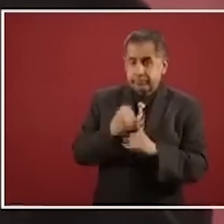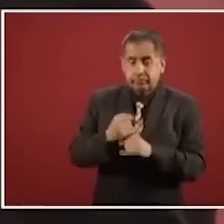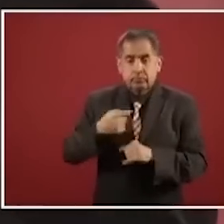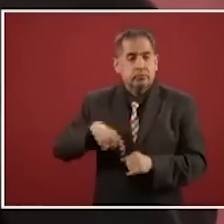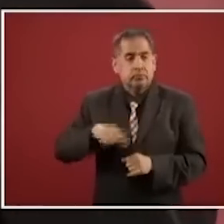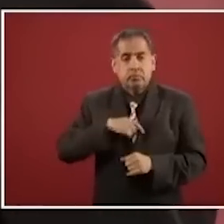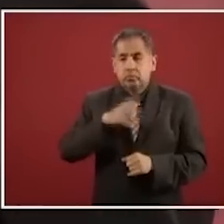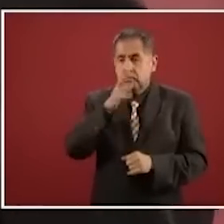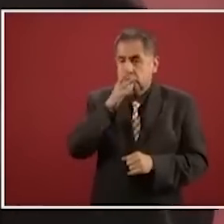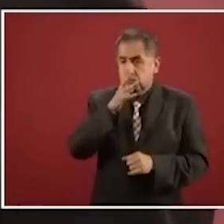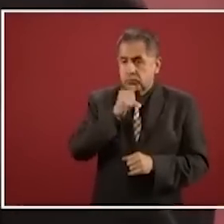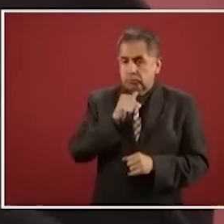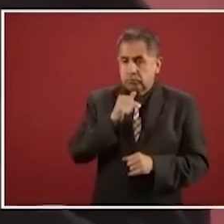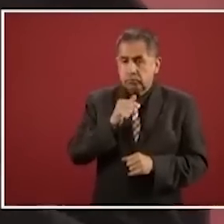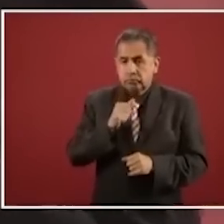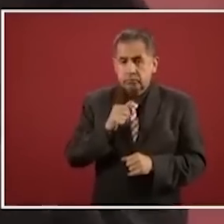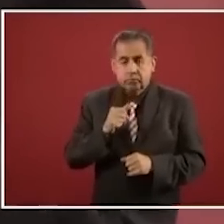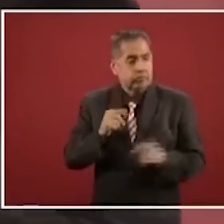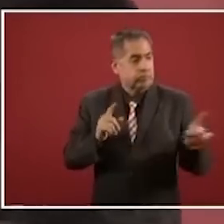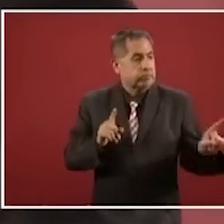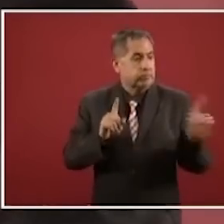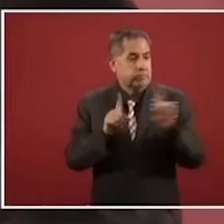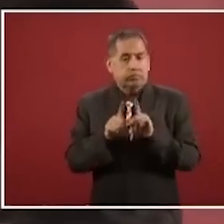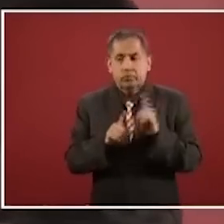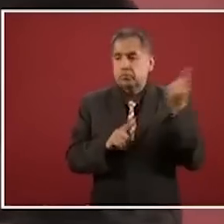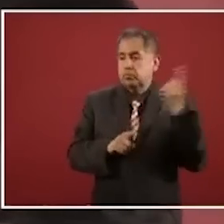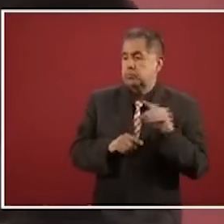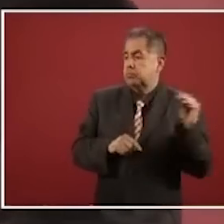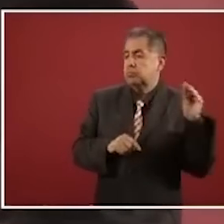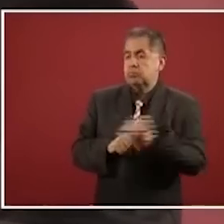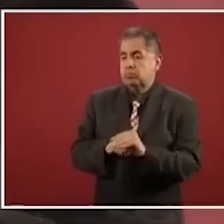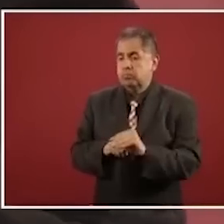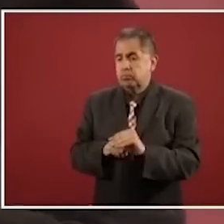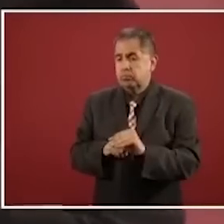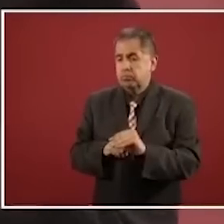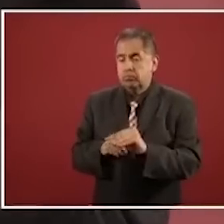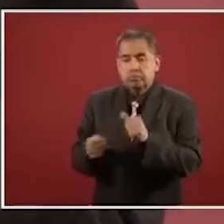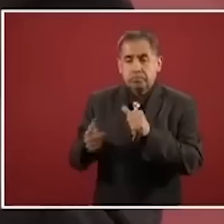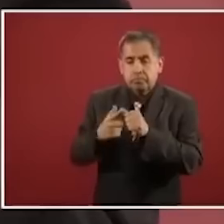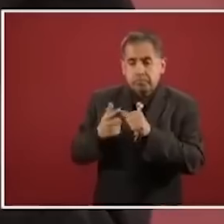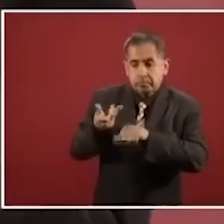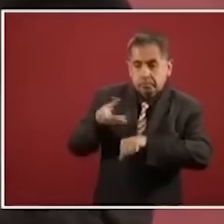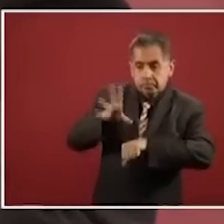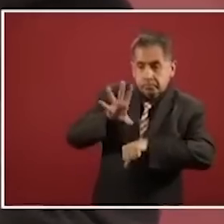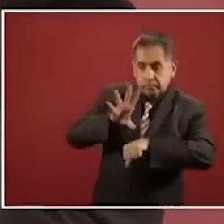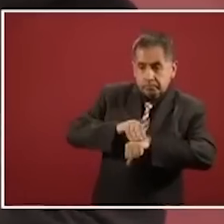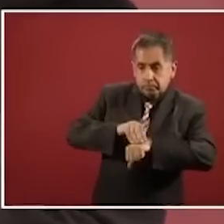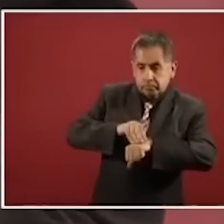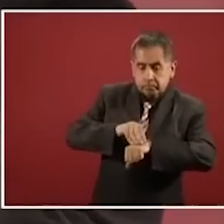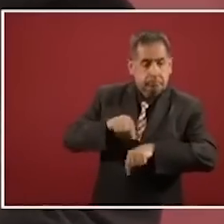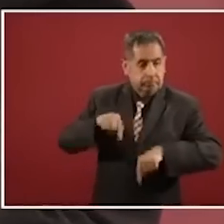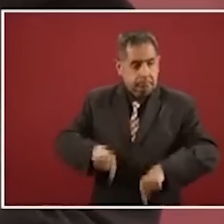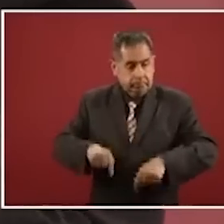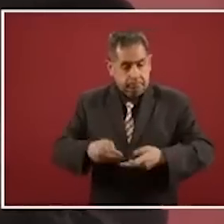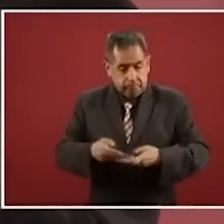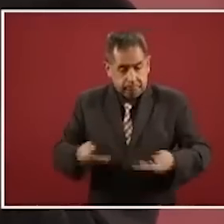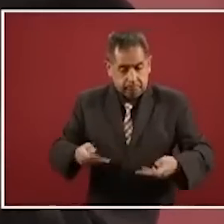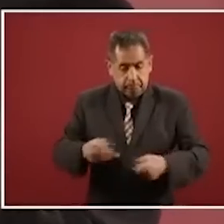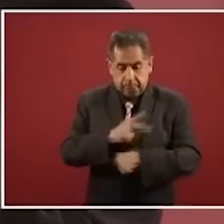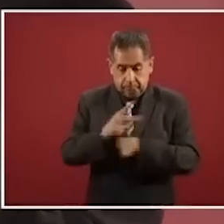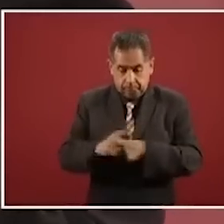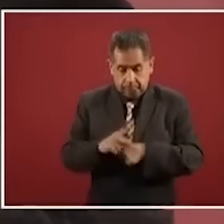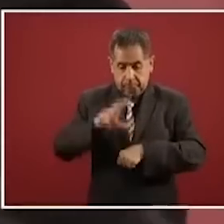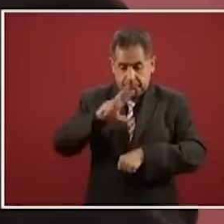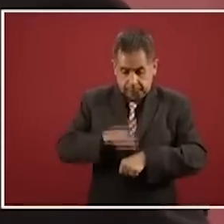un país no puede designar agregados en otro si no tiene la autorización del país anfitrión. Ese es el